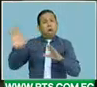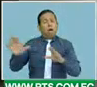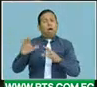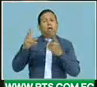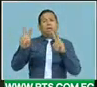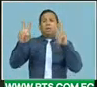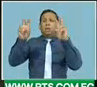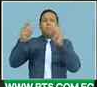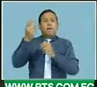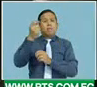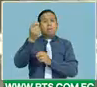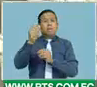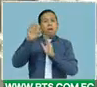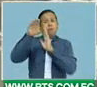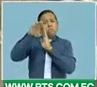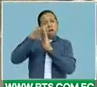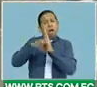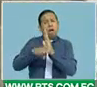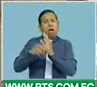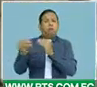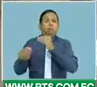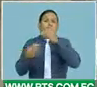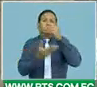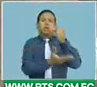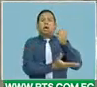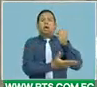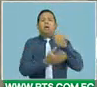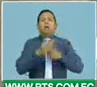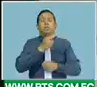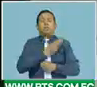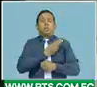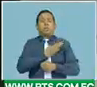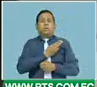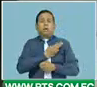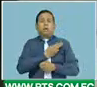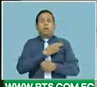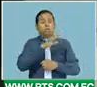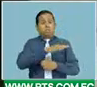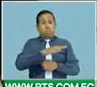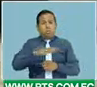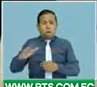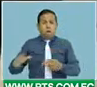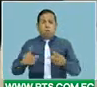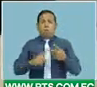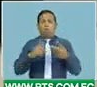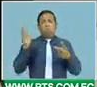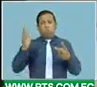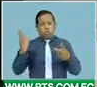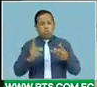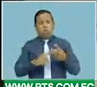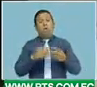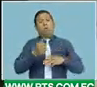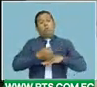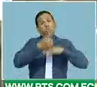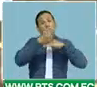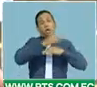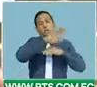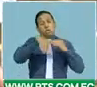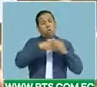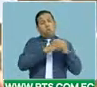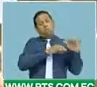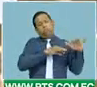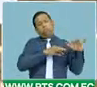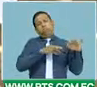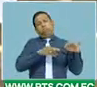esta ocasión se movilizaron estudiantes, docentes, personal administrativo y autoridades de la Escuela Politécnica Nacional. Lo